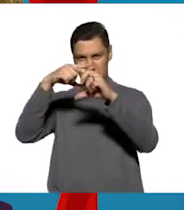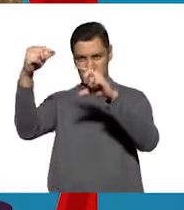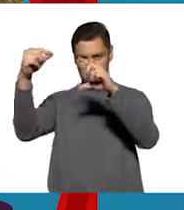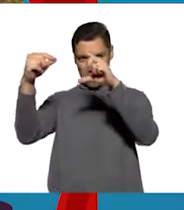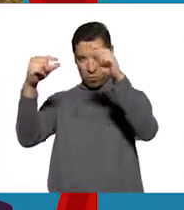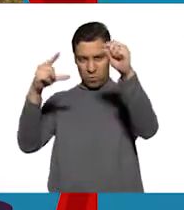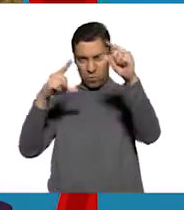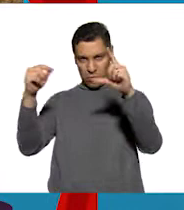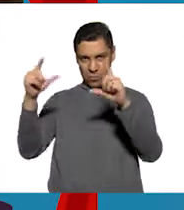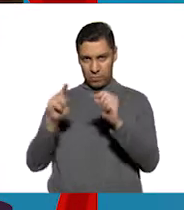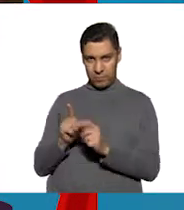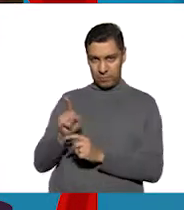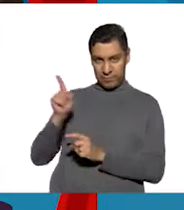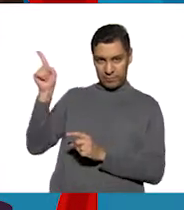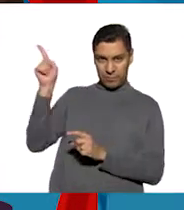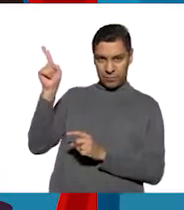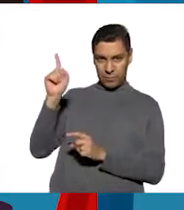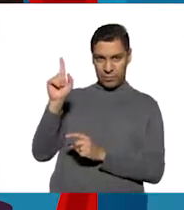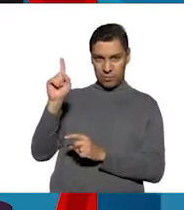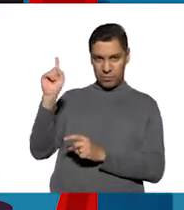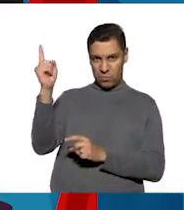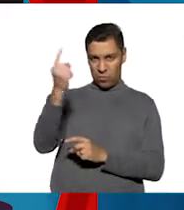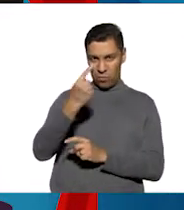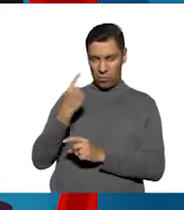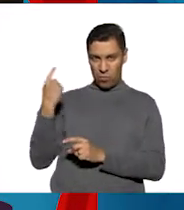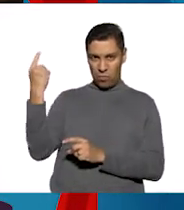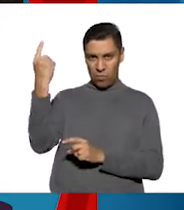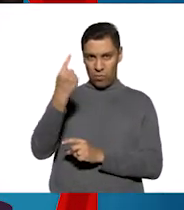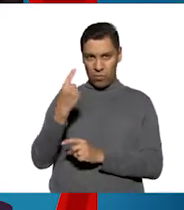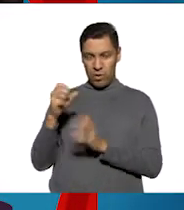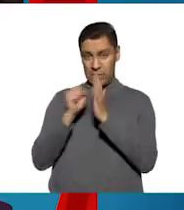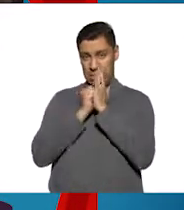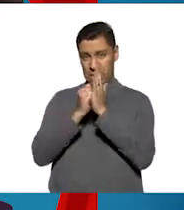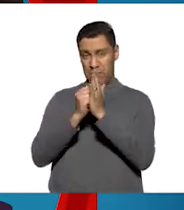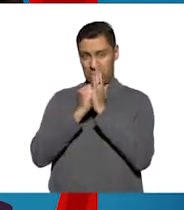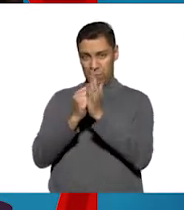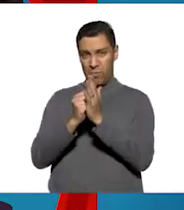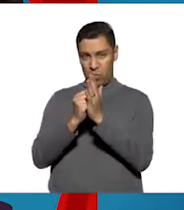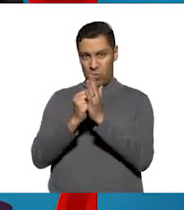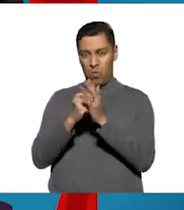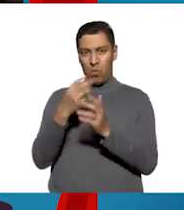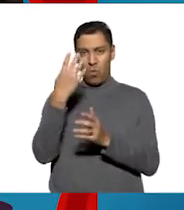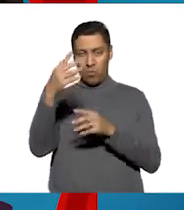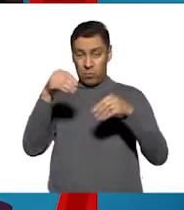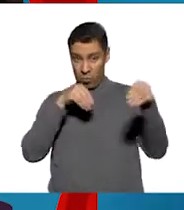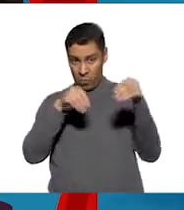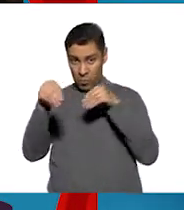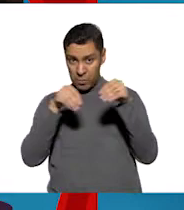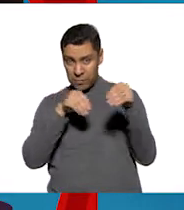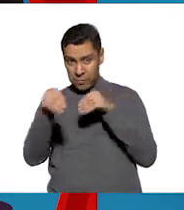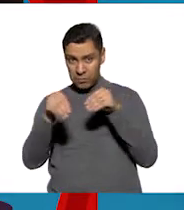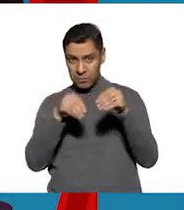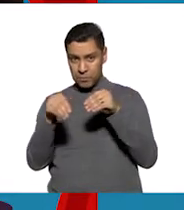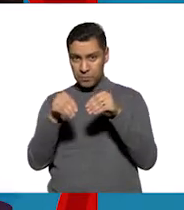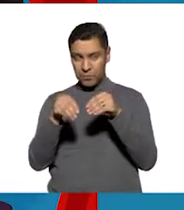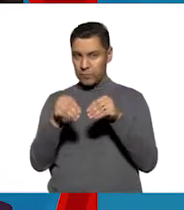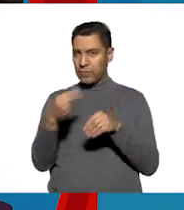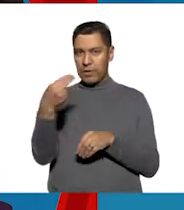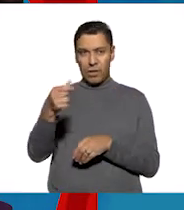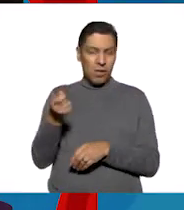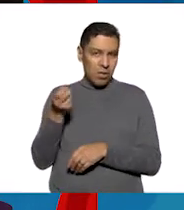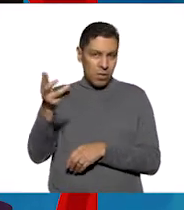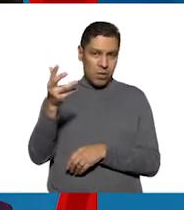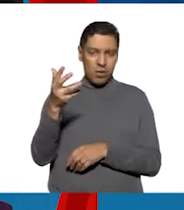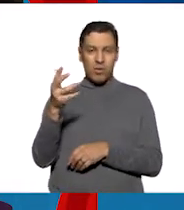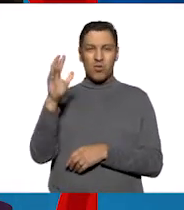4 secciones, que es el símbolo de Nahui-Olin, de 4 movimientos. 4 movimientos es el nombre de su quinto